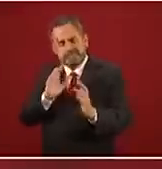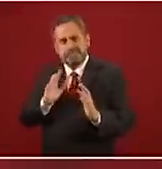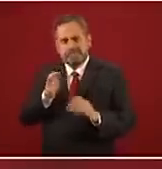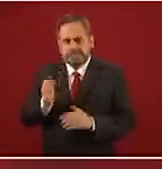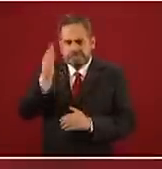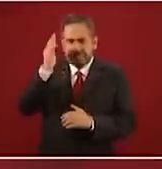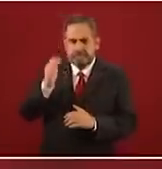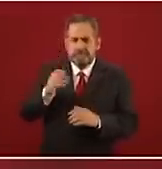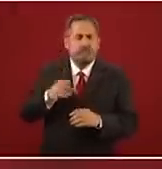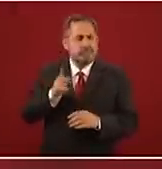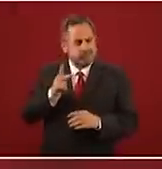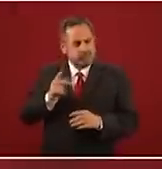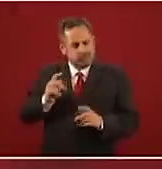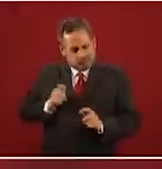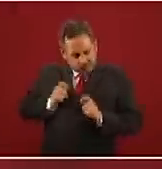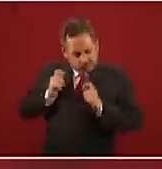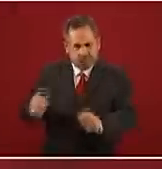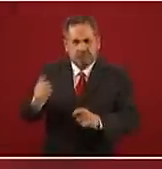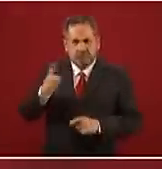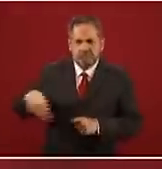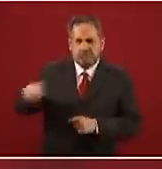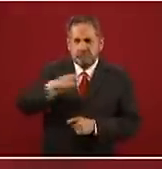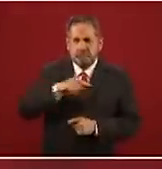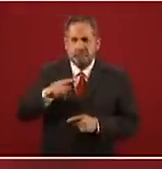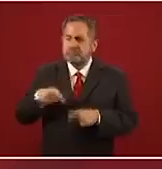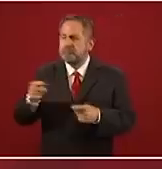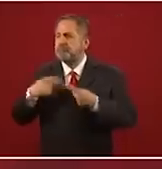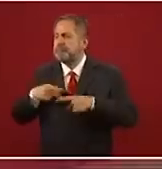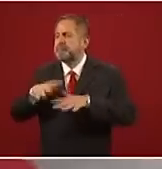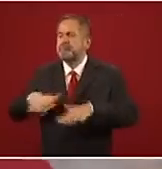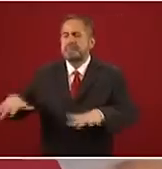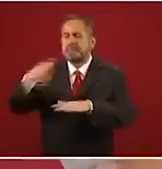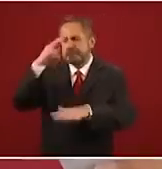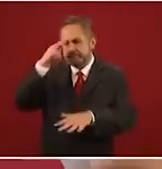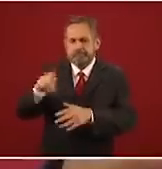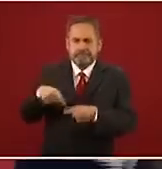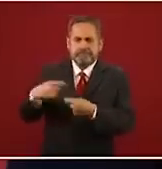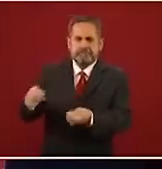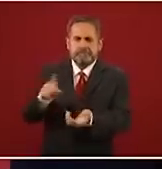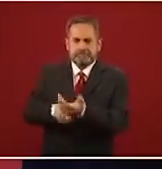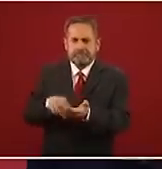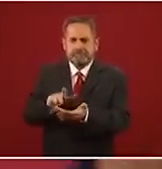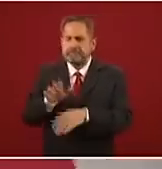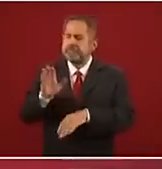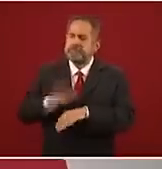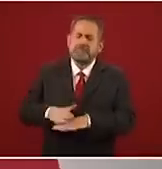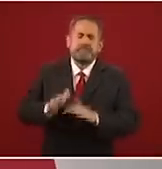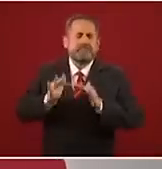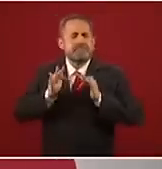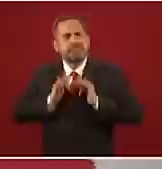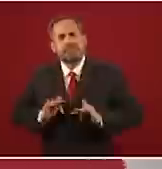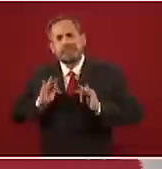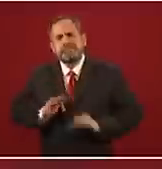el garantizar que el pueblo de México tenga la tranquilidad,